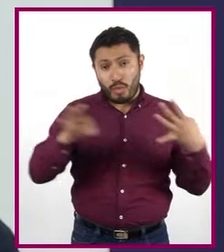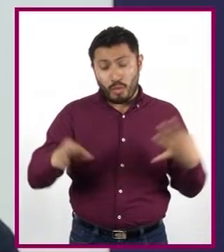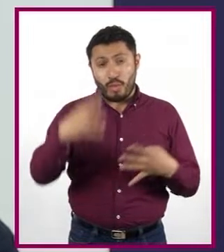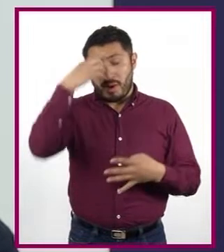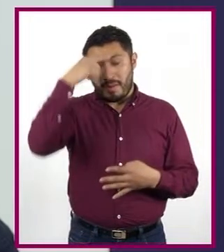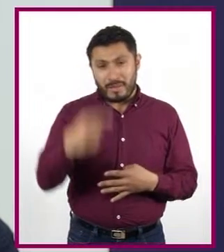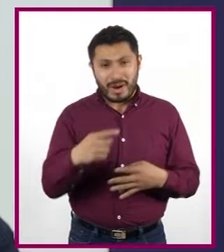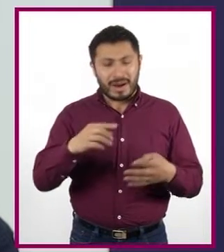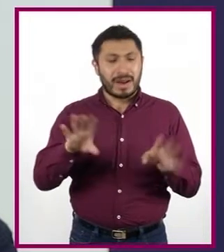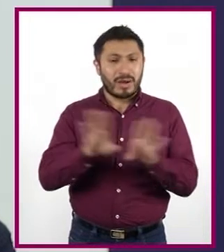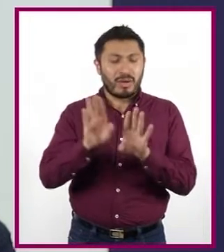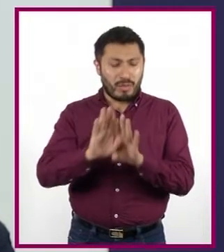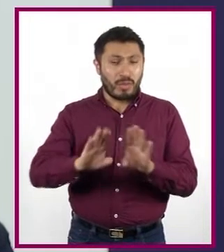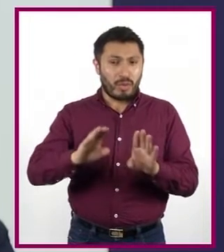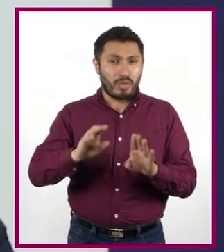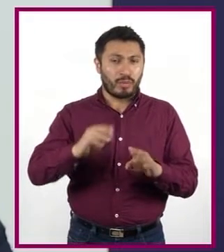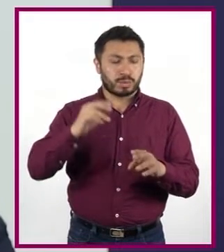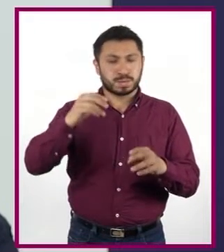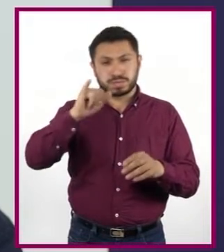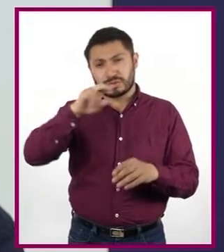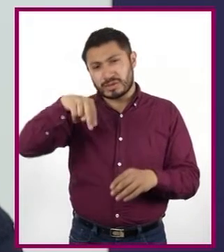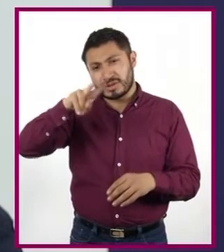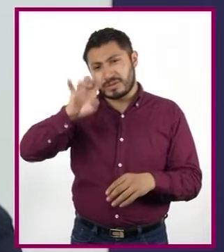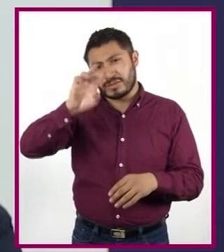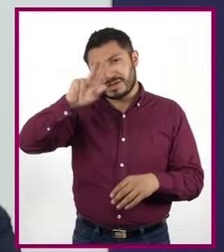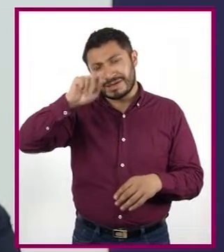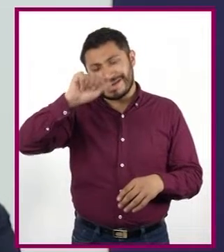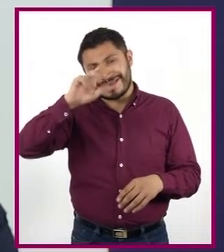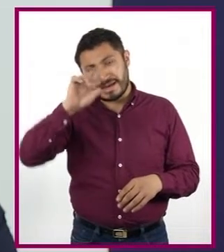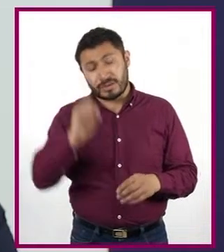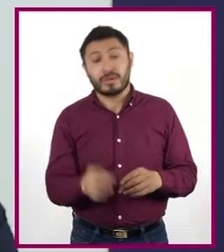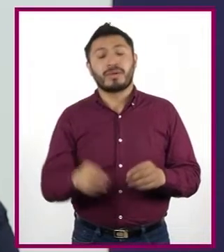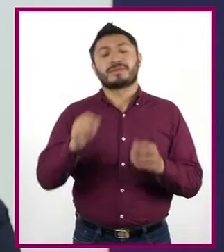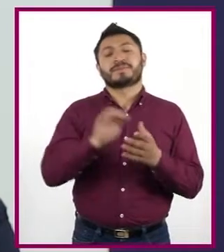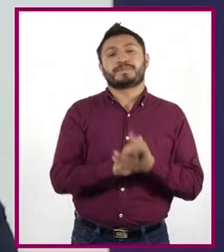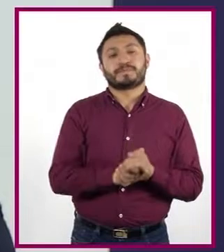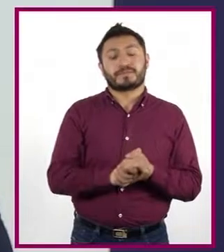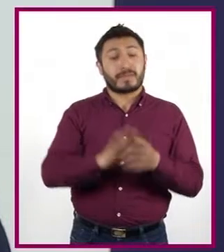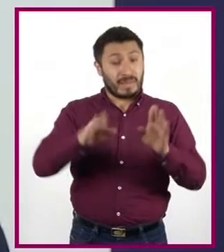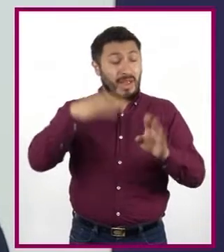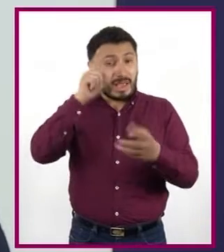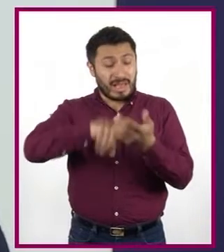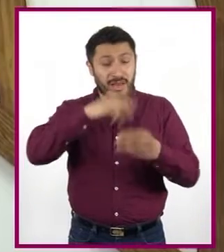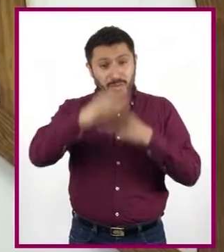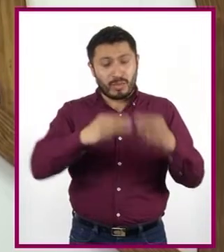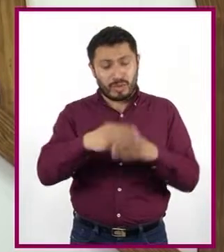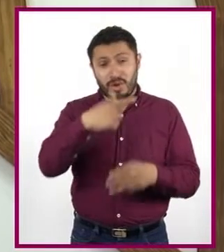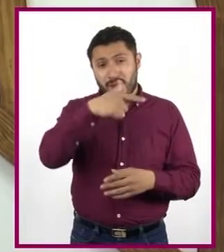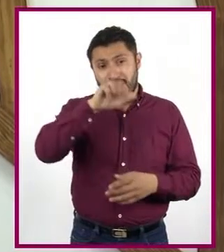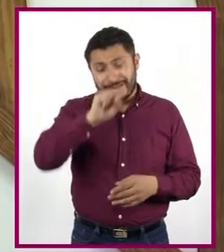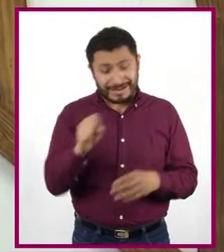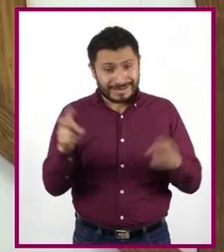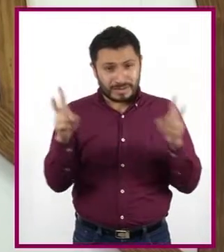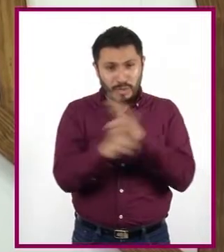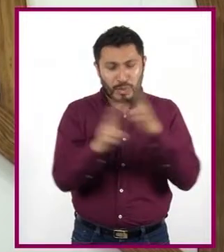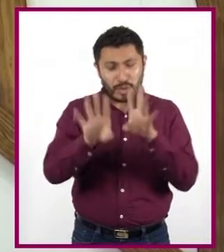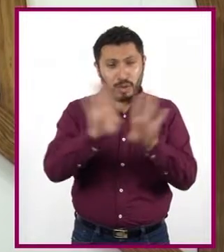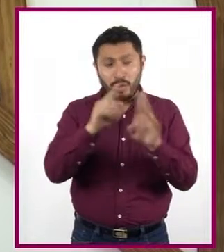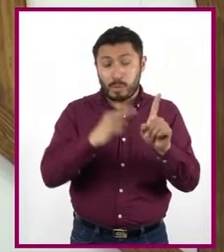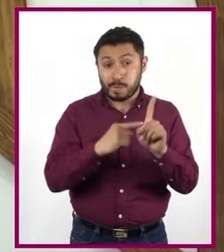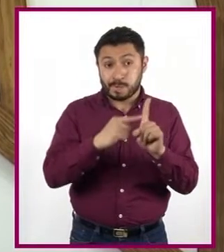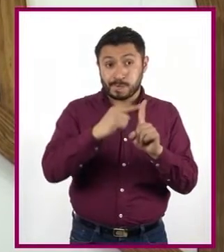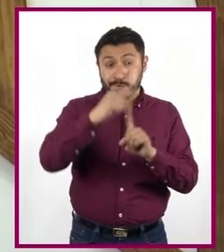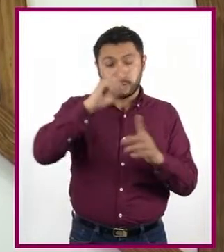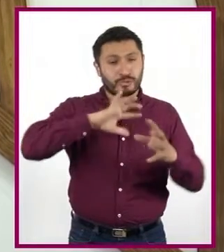en el mundo. Por ejemplo, el dióxido de carbono, el óxido nitroso o el metano. Y estos gases son los que favorecen el calentamiento